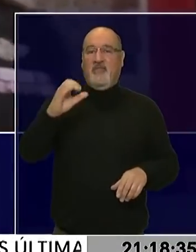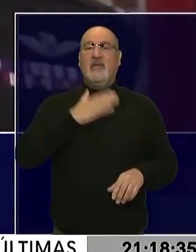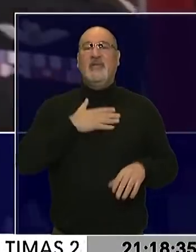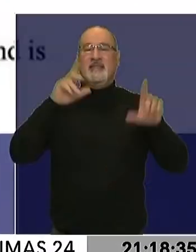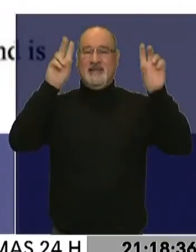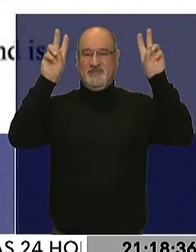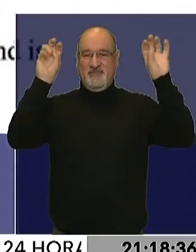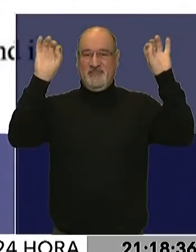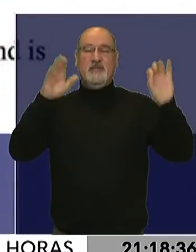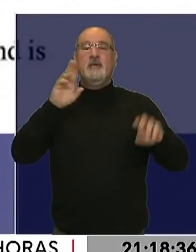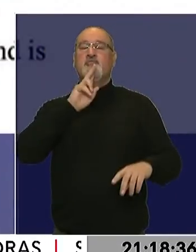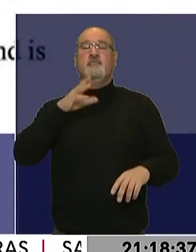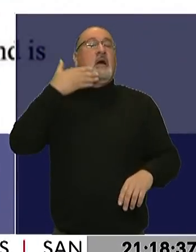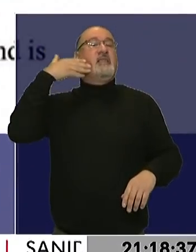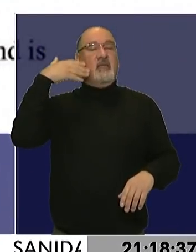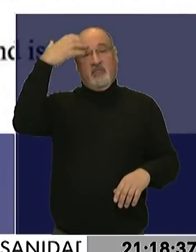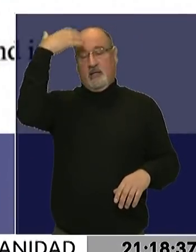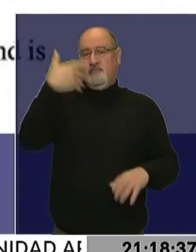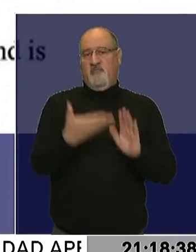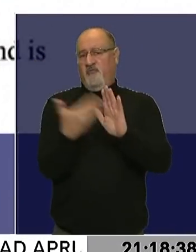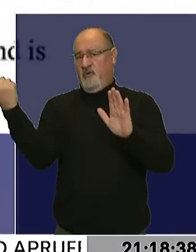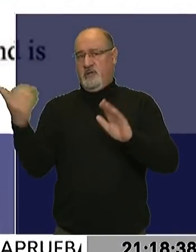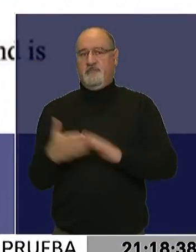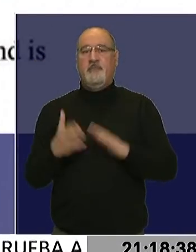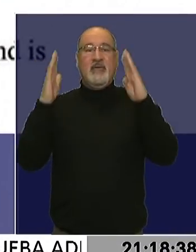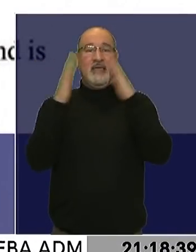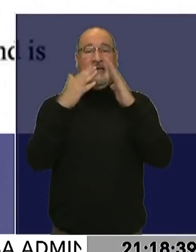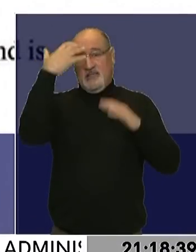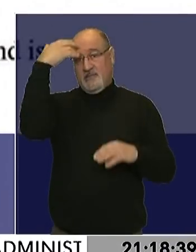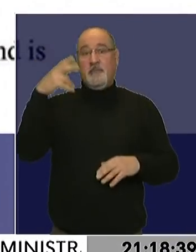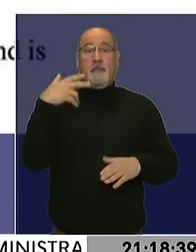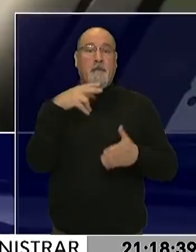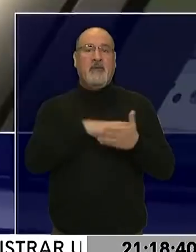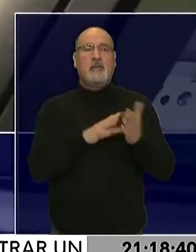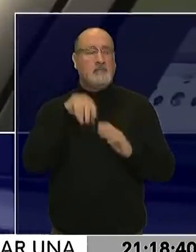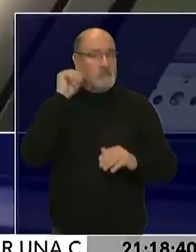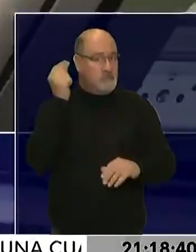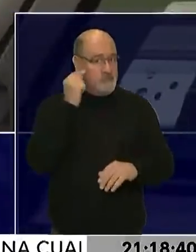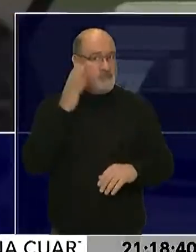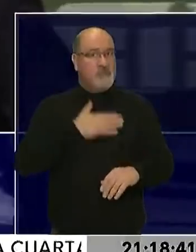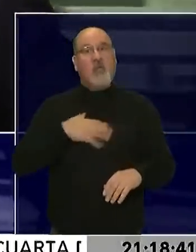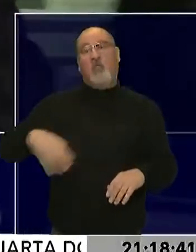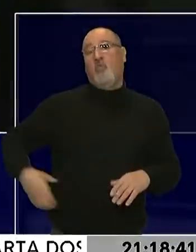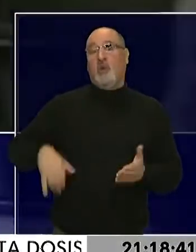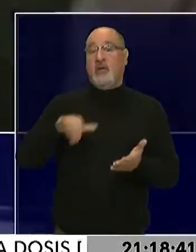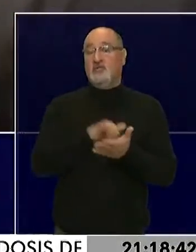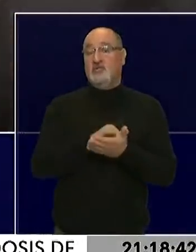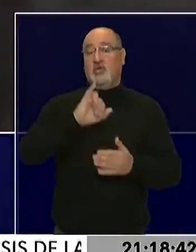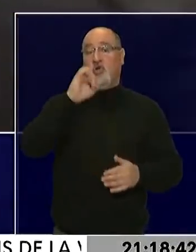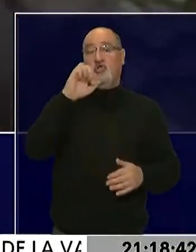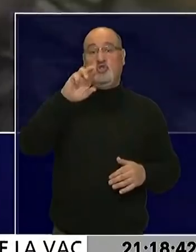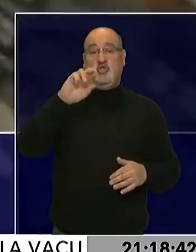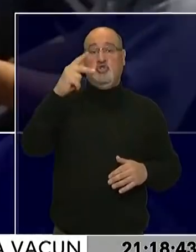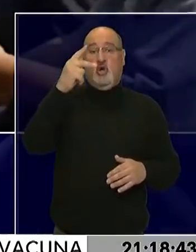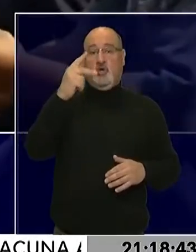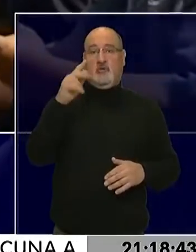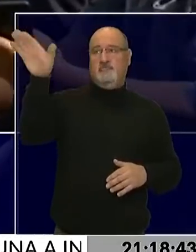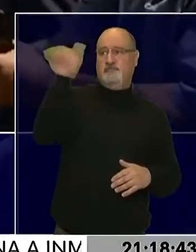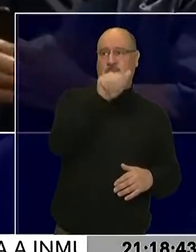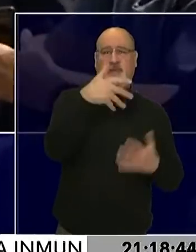la casa real británica reacciona si un día después de saberse que el duque de york será juzgado en eeuu por violar presuntamente